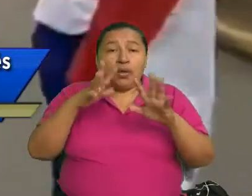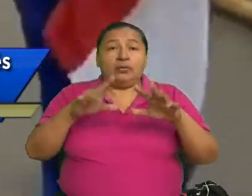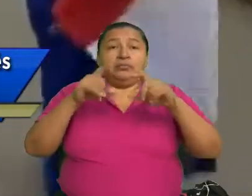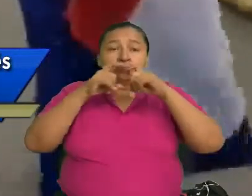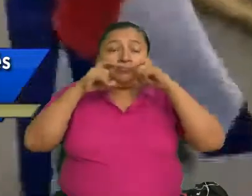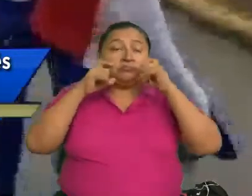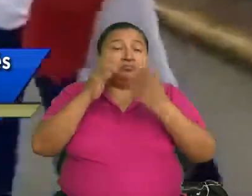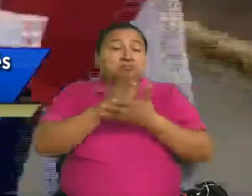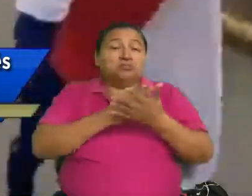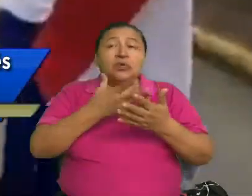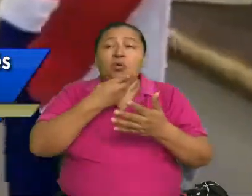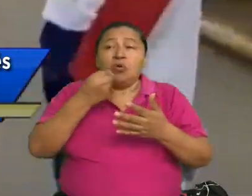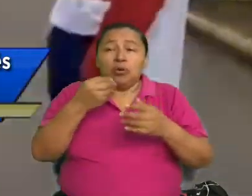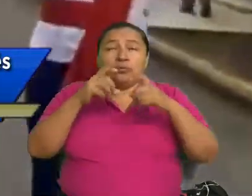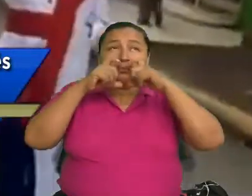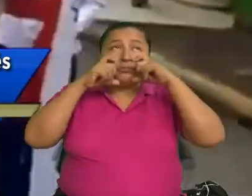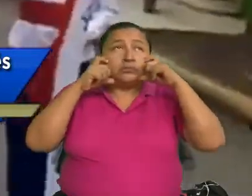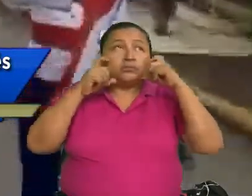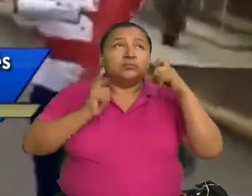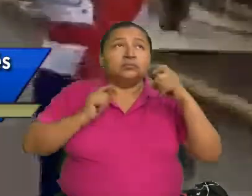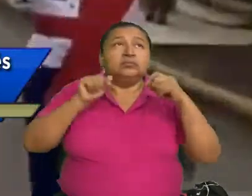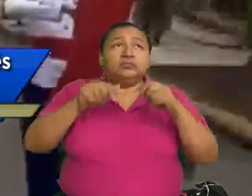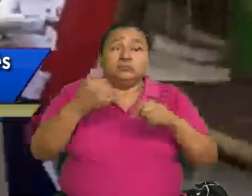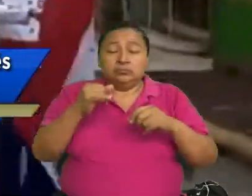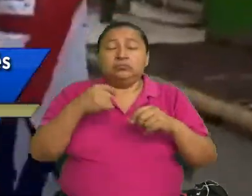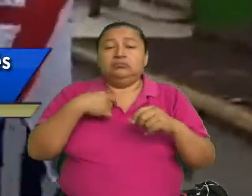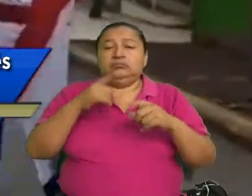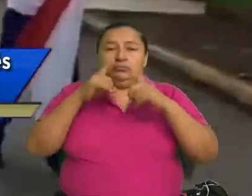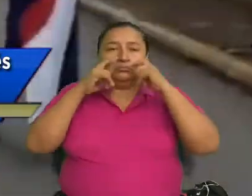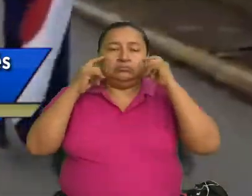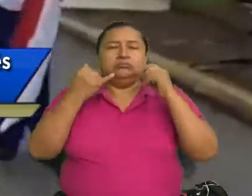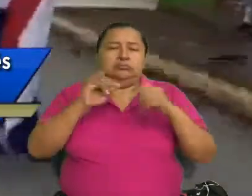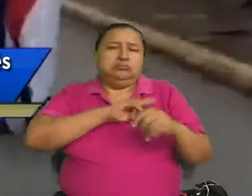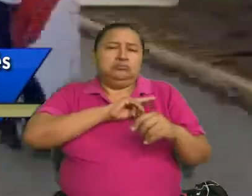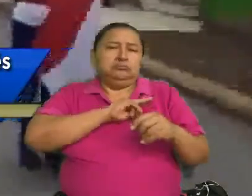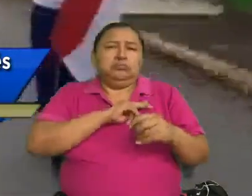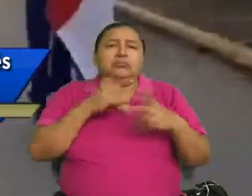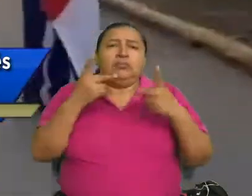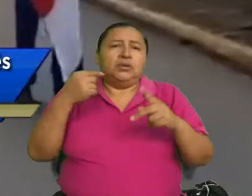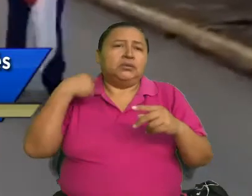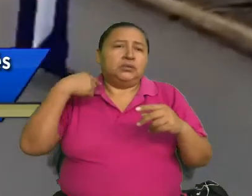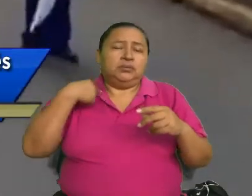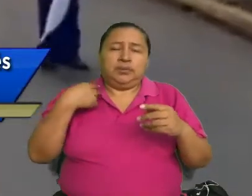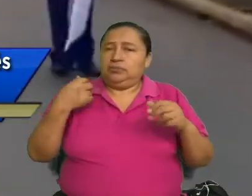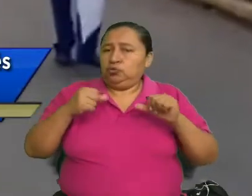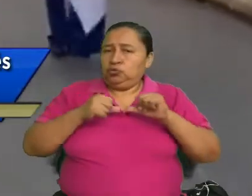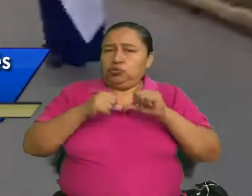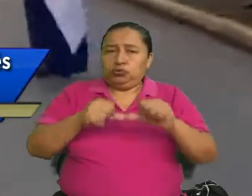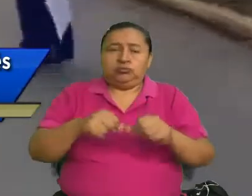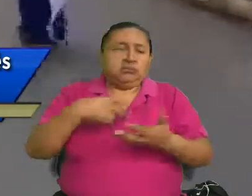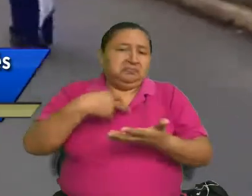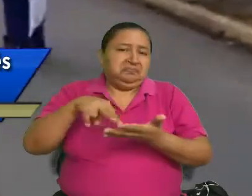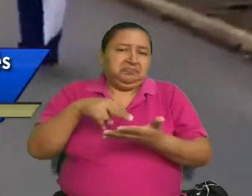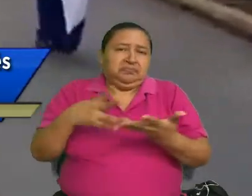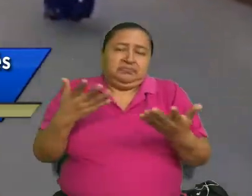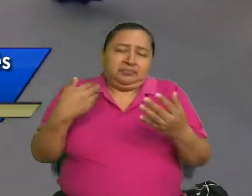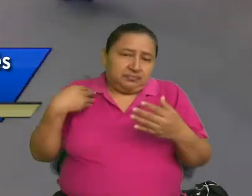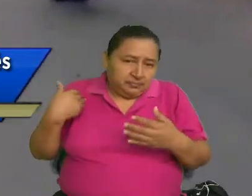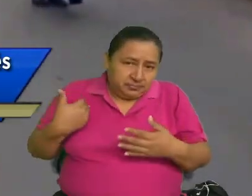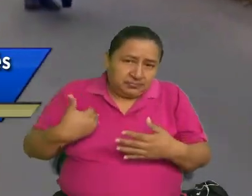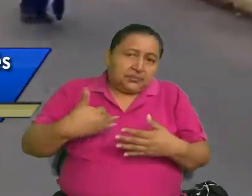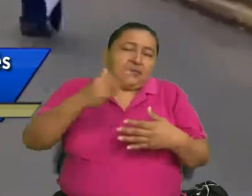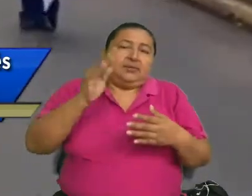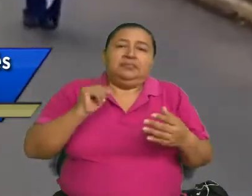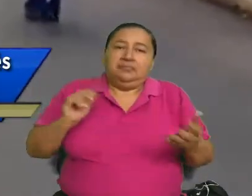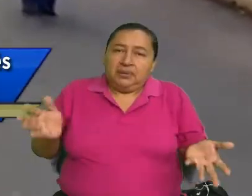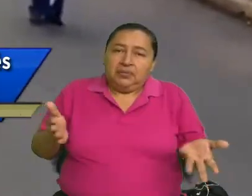algunos muchachos. Algunos muchachos van con su, claro, sí, claro. Con su mascarilla. Pero siempre la fiesta, y es que usted va, vayan si quieren,